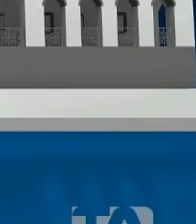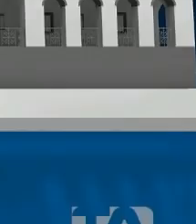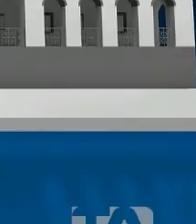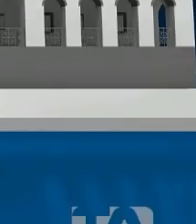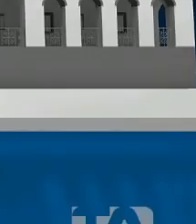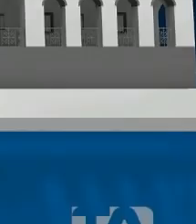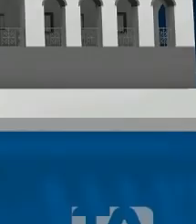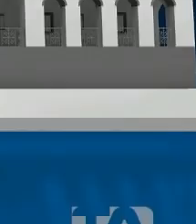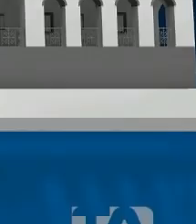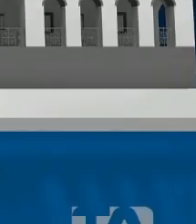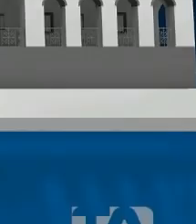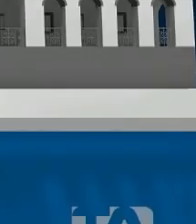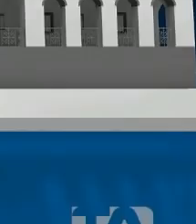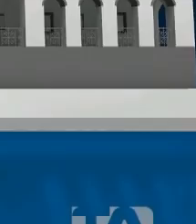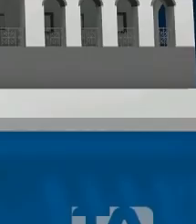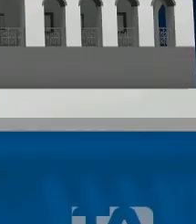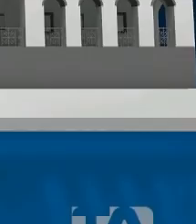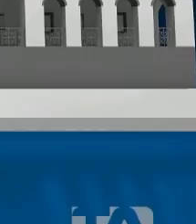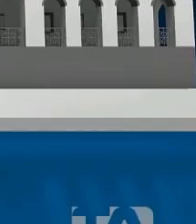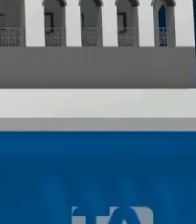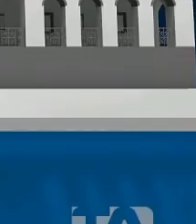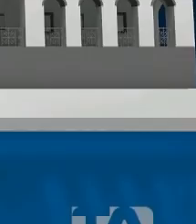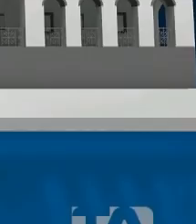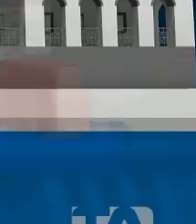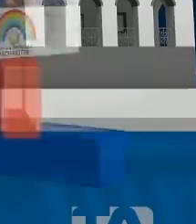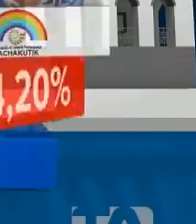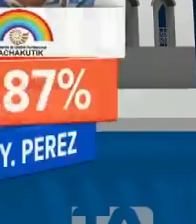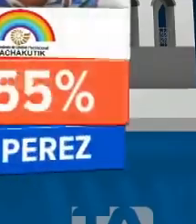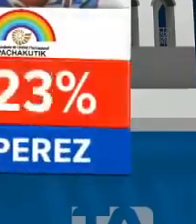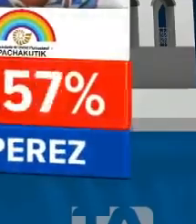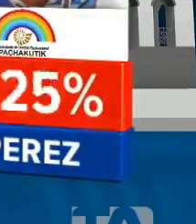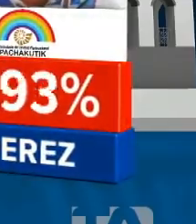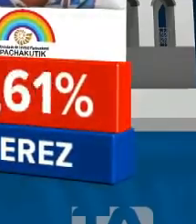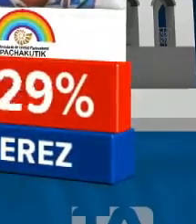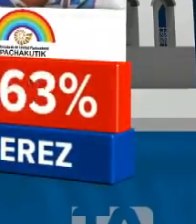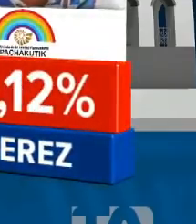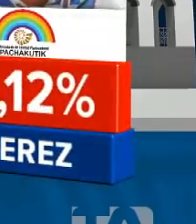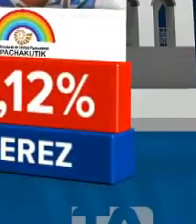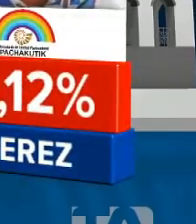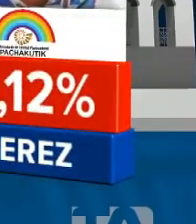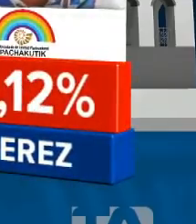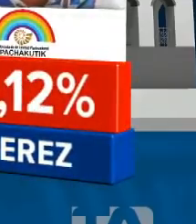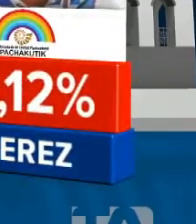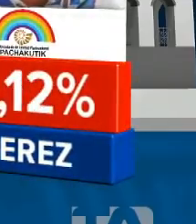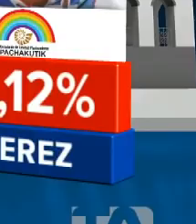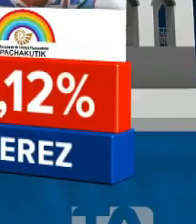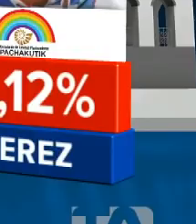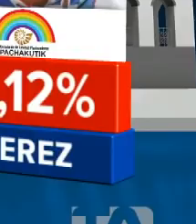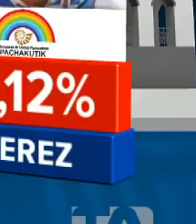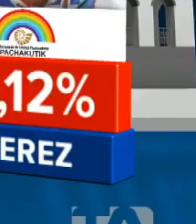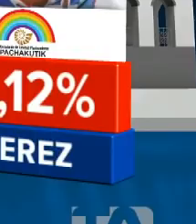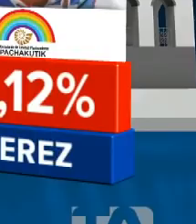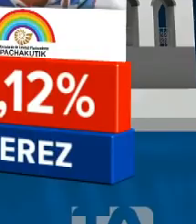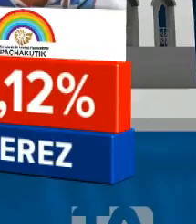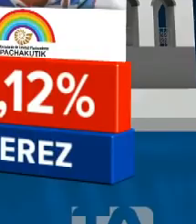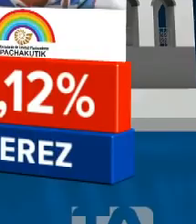de actas escrutadas, según el CNE, el señor Arauz tiene el 32.4%. Y en segundo lugar